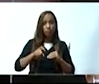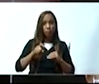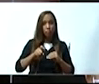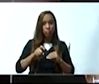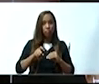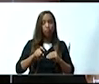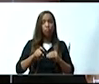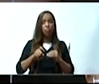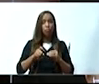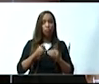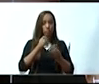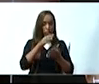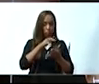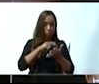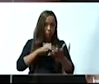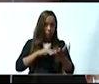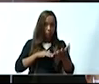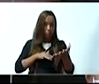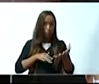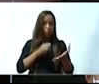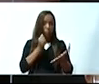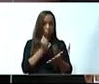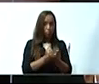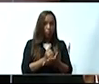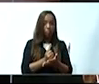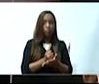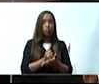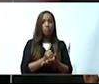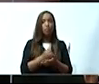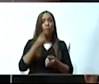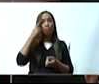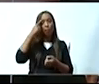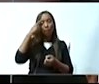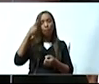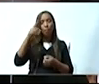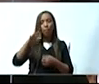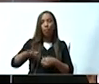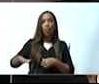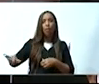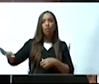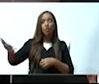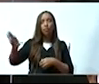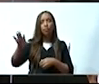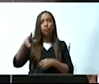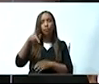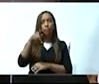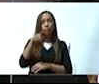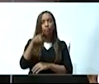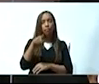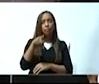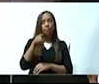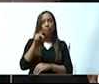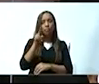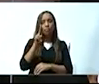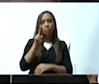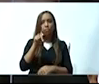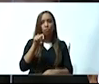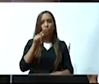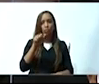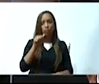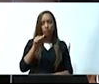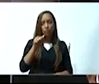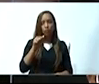Estado Dominicano, conjuntamente con el Ministerio, a través del Ministerio de Energía y Minas,